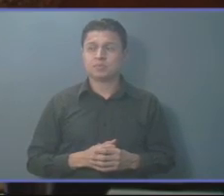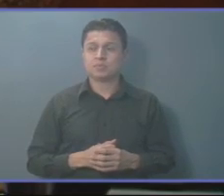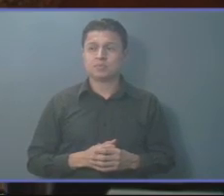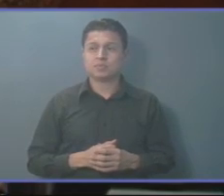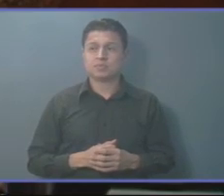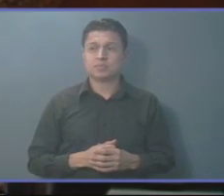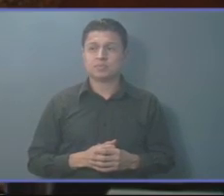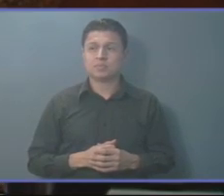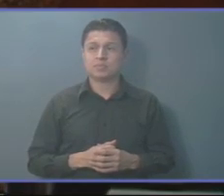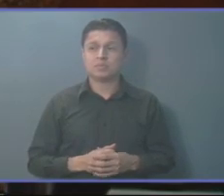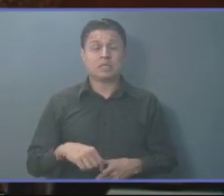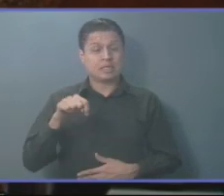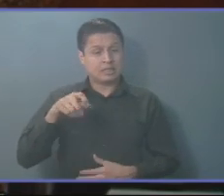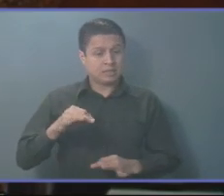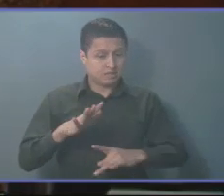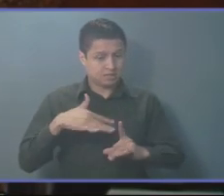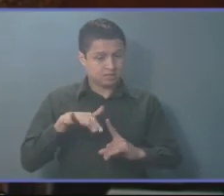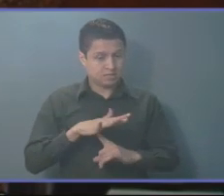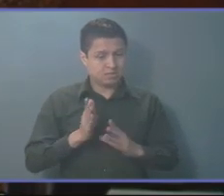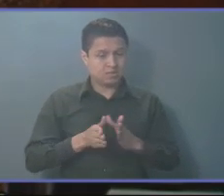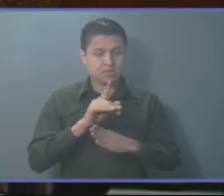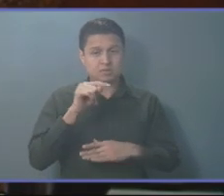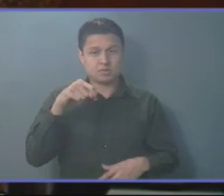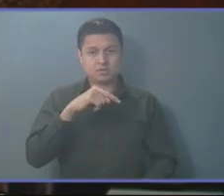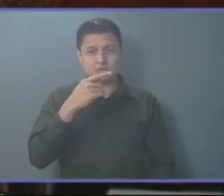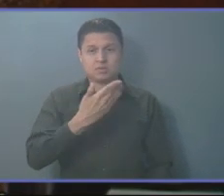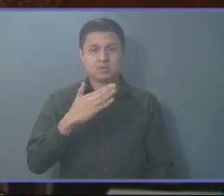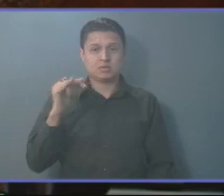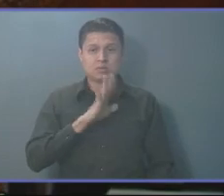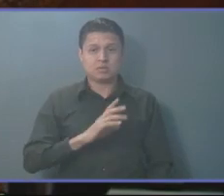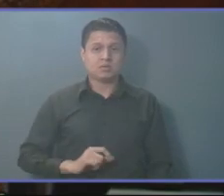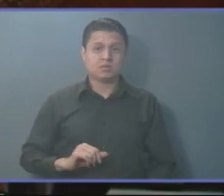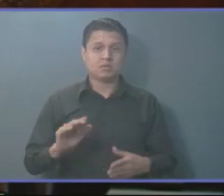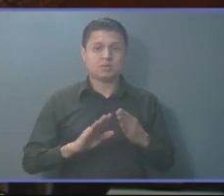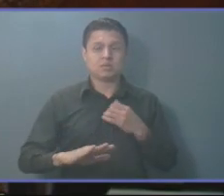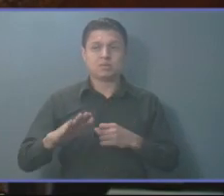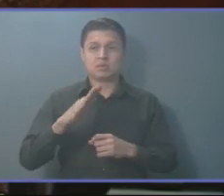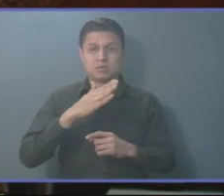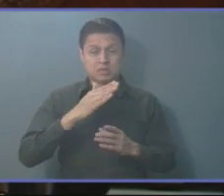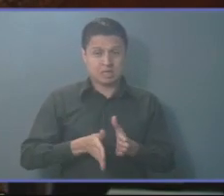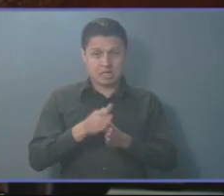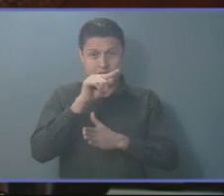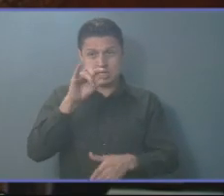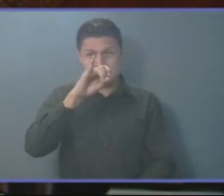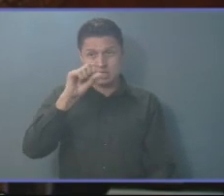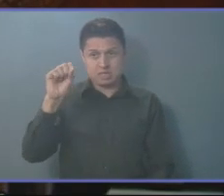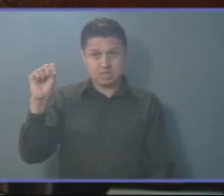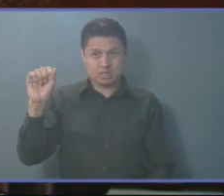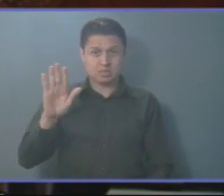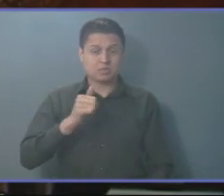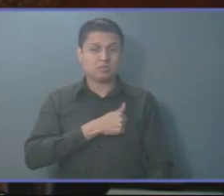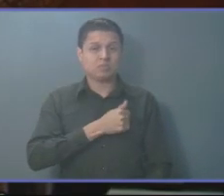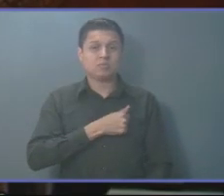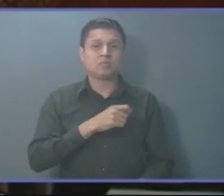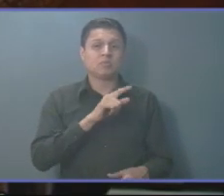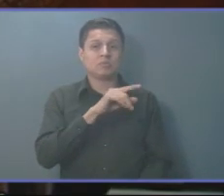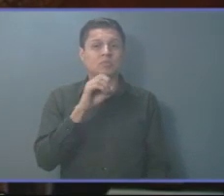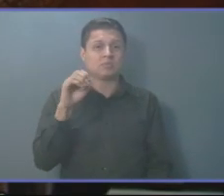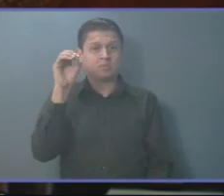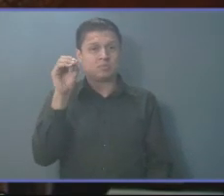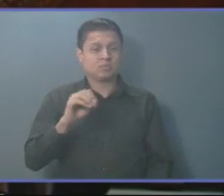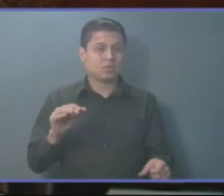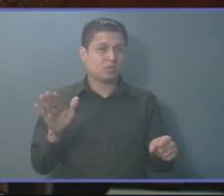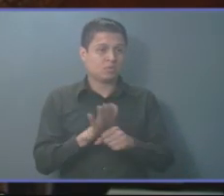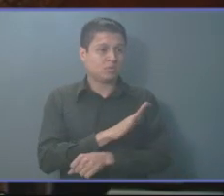correspondientes. En este caso, el Instituto Salvadoreño del Seguro Social está obligado a cubrir la totalidad del subsidio diario